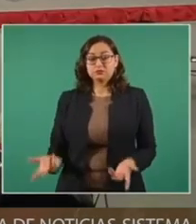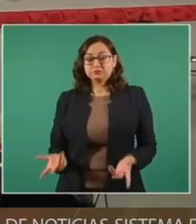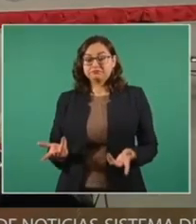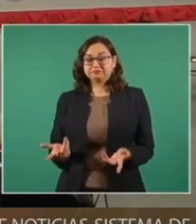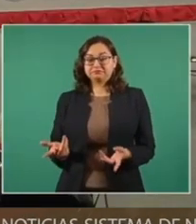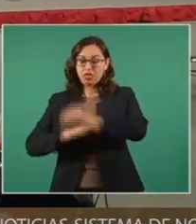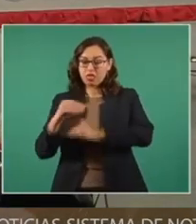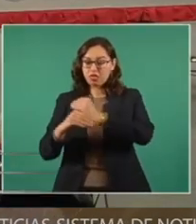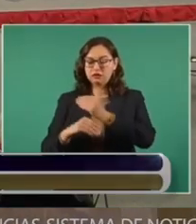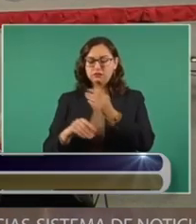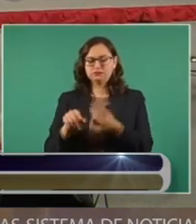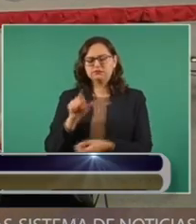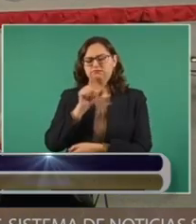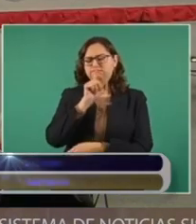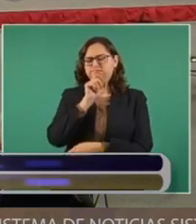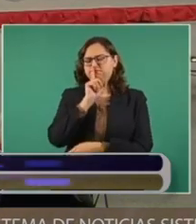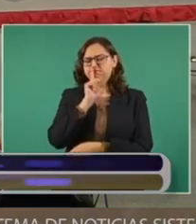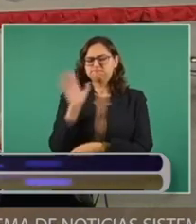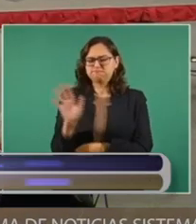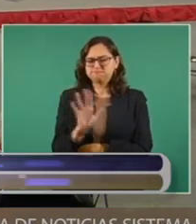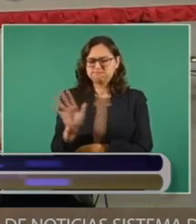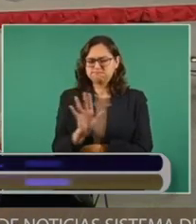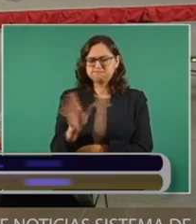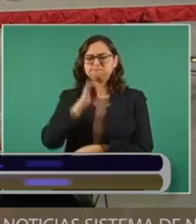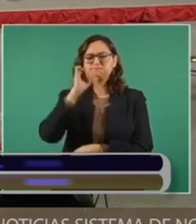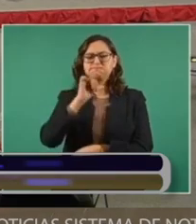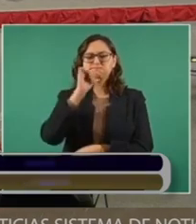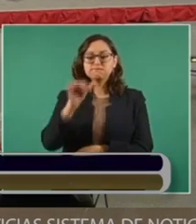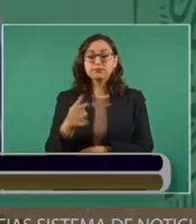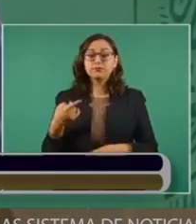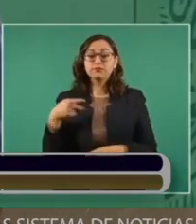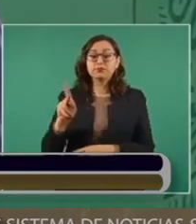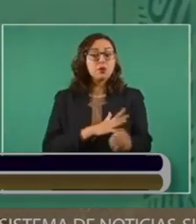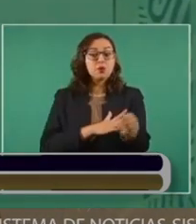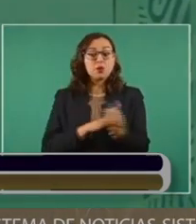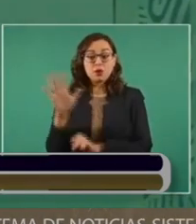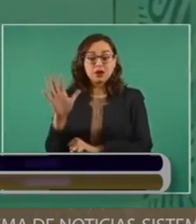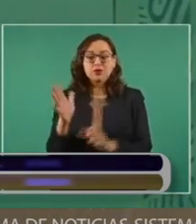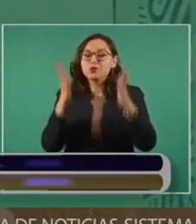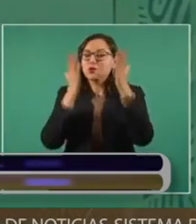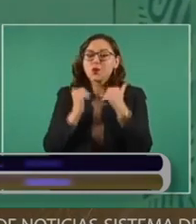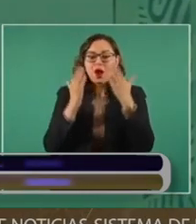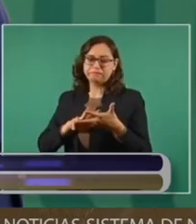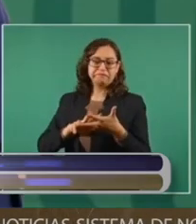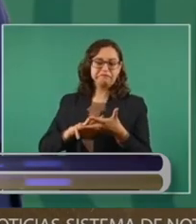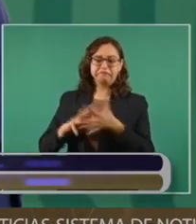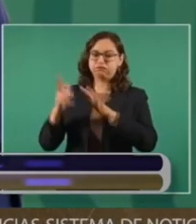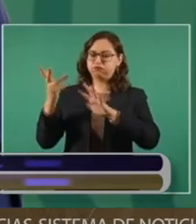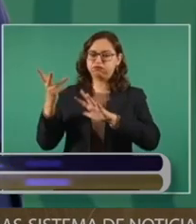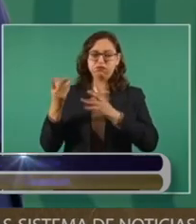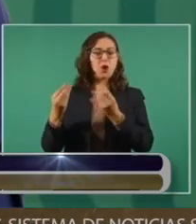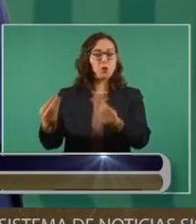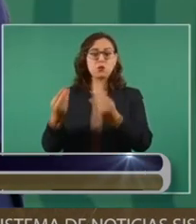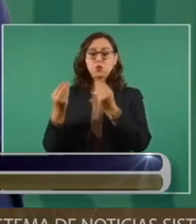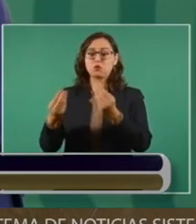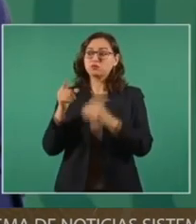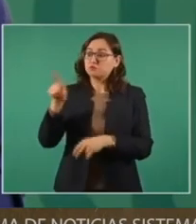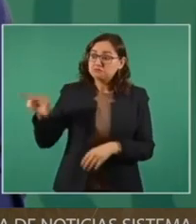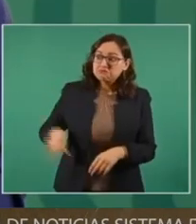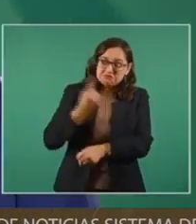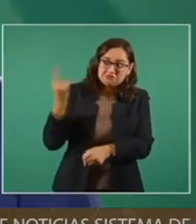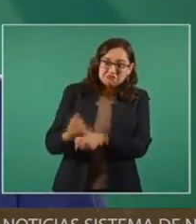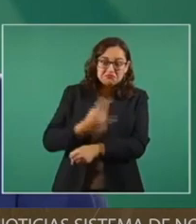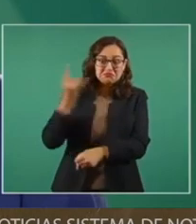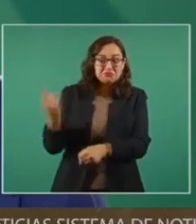ninguna polémica. Lo que me preocupa de Guanajuato es la inseguridad, porque es mucho y no está actuando bien el